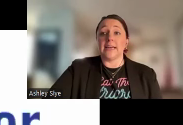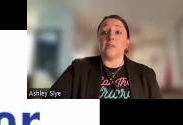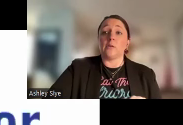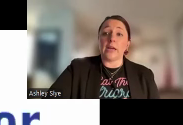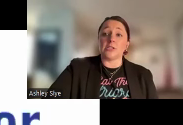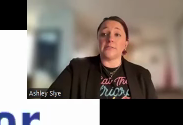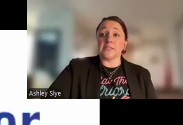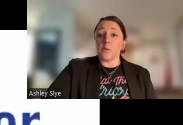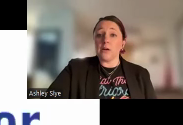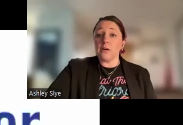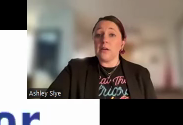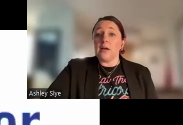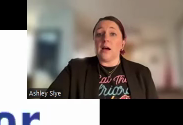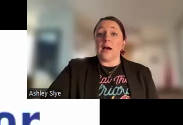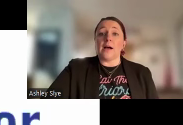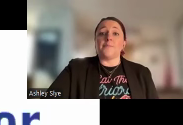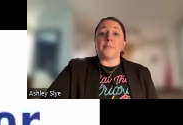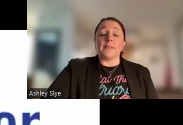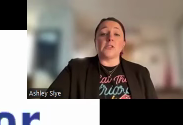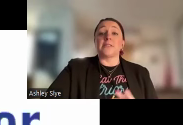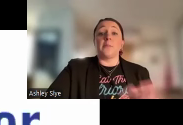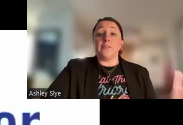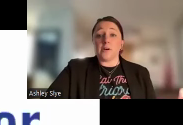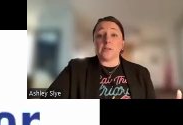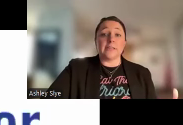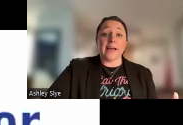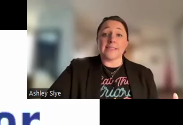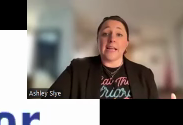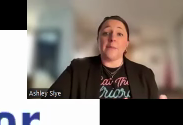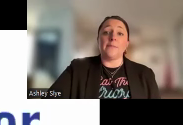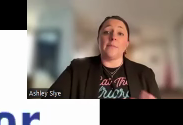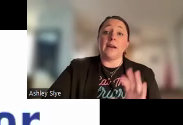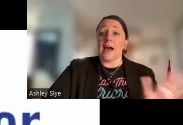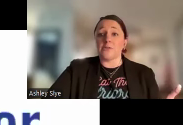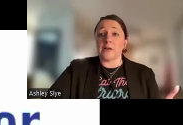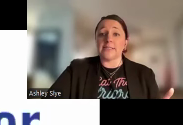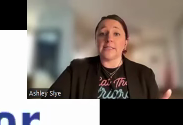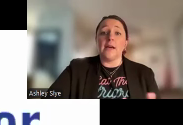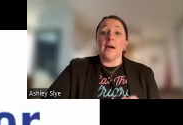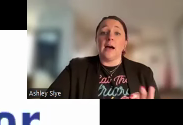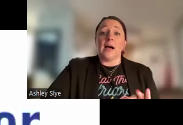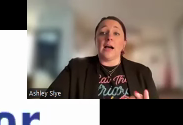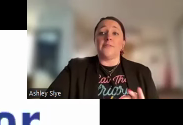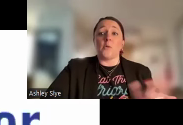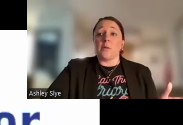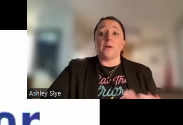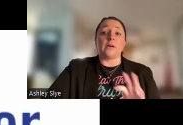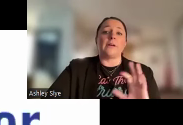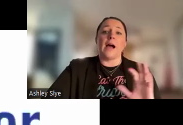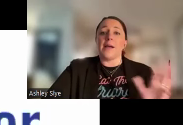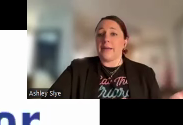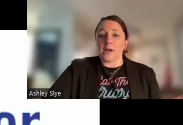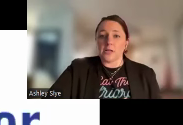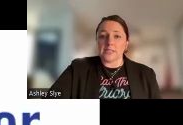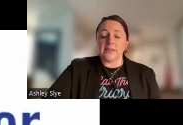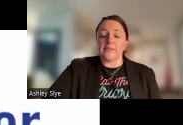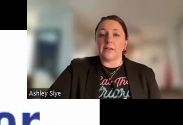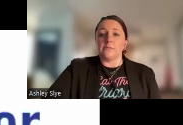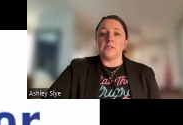tiene que ver con la información de identificación personal. En inglés se le dice PII